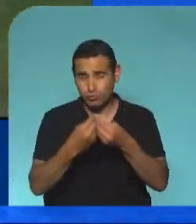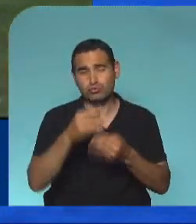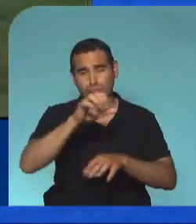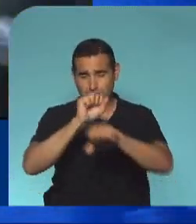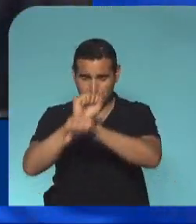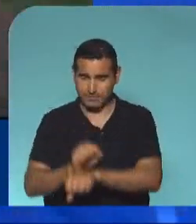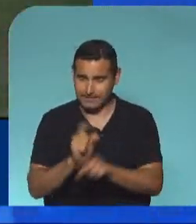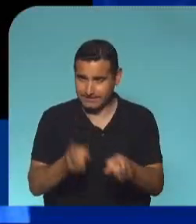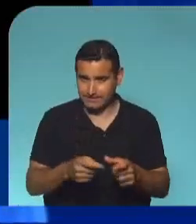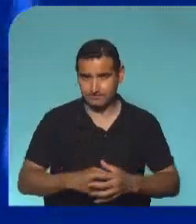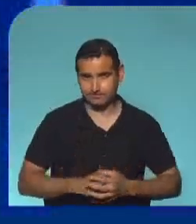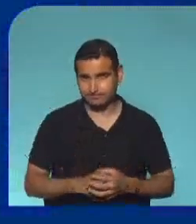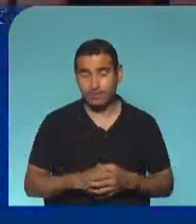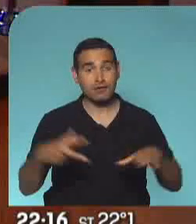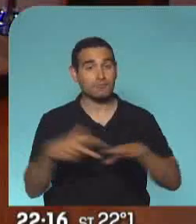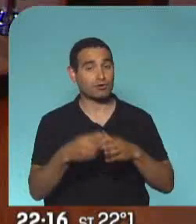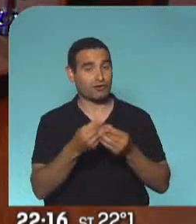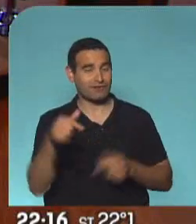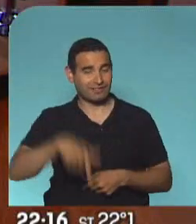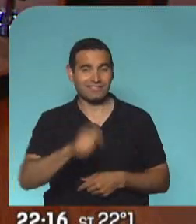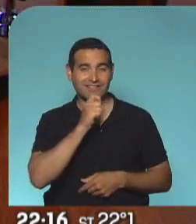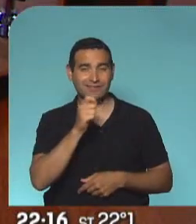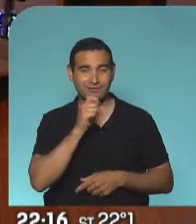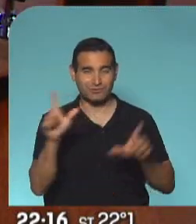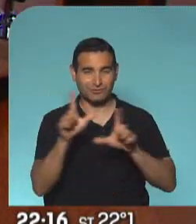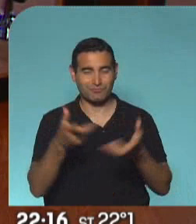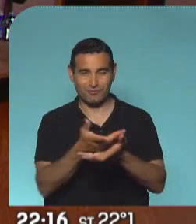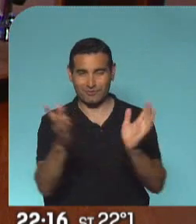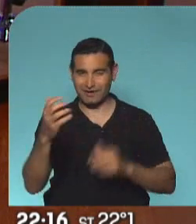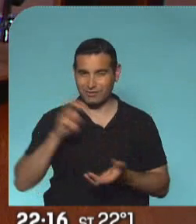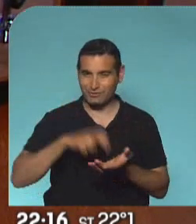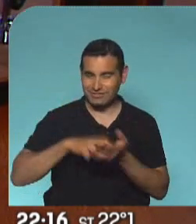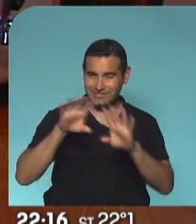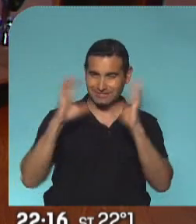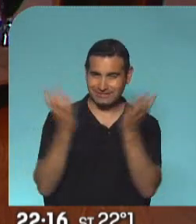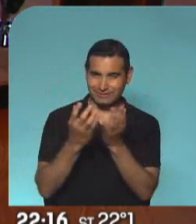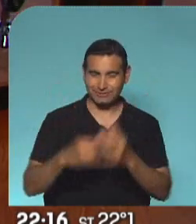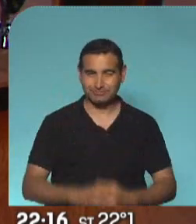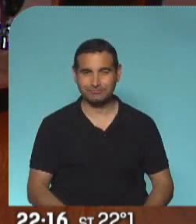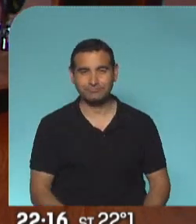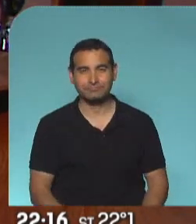detenidos. Luego de la pausa, en Televisión Pública, Noticias Internacional.